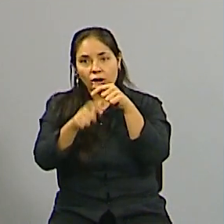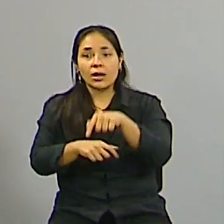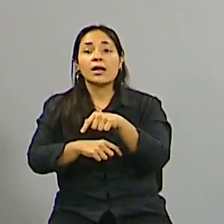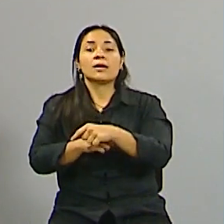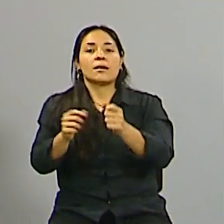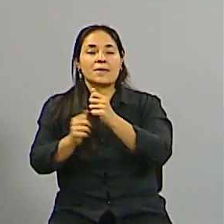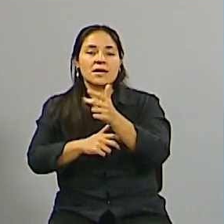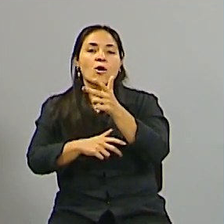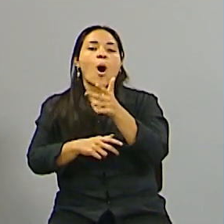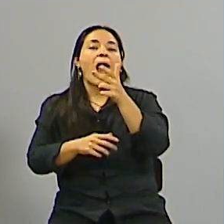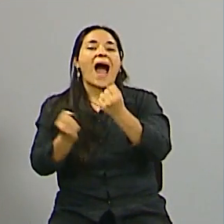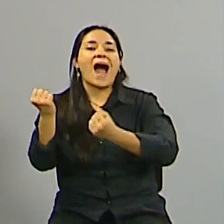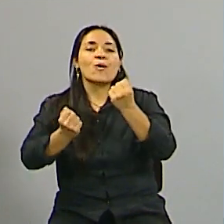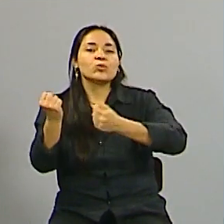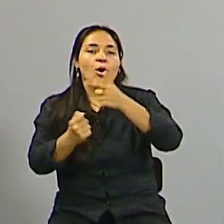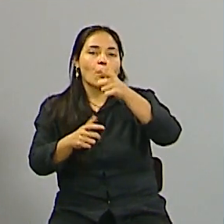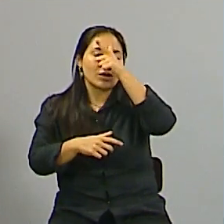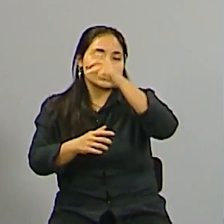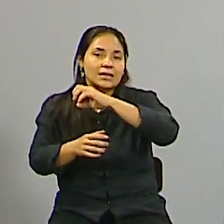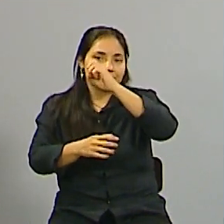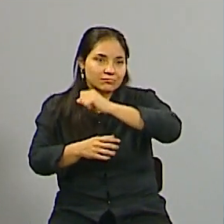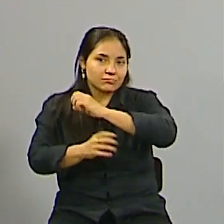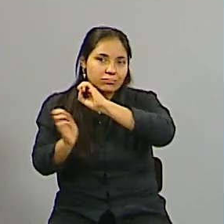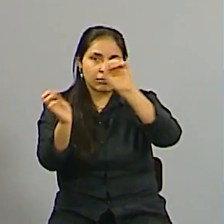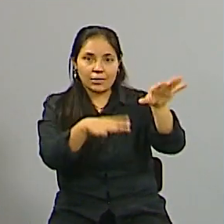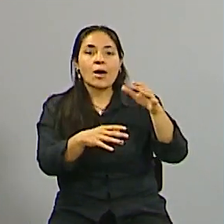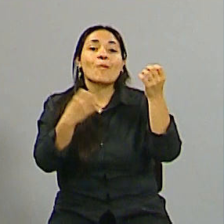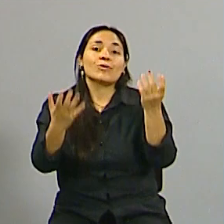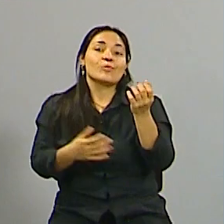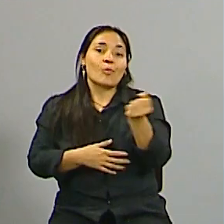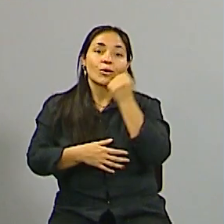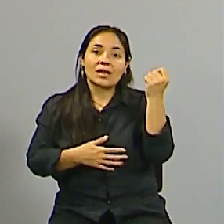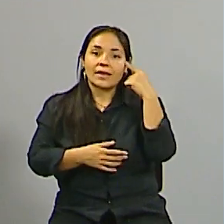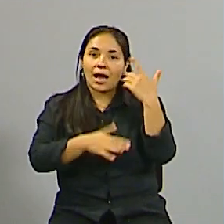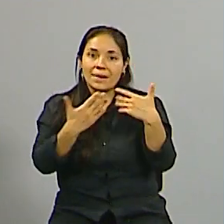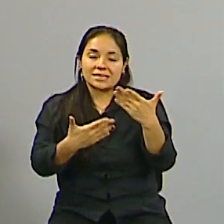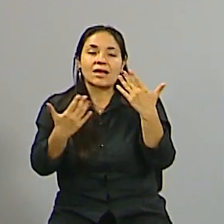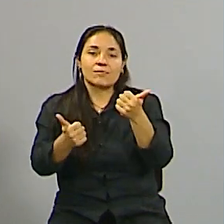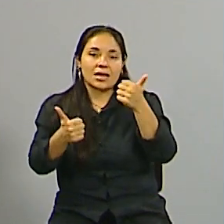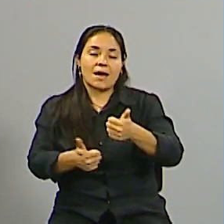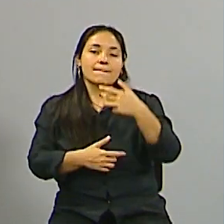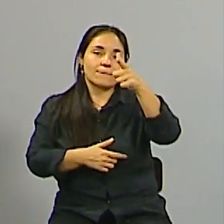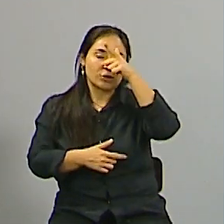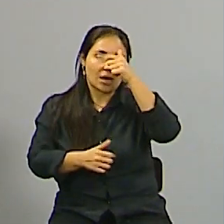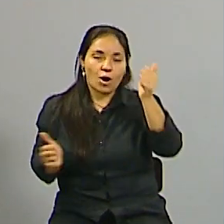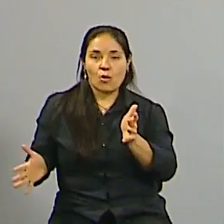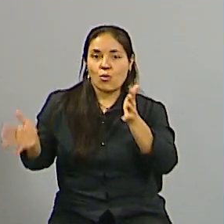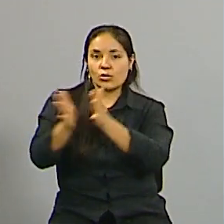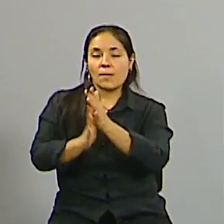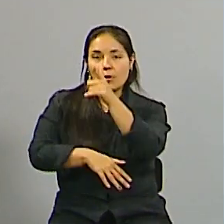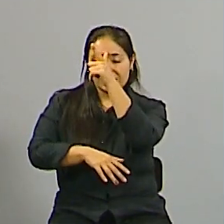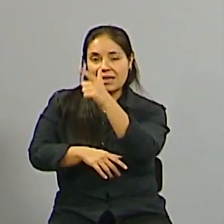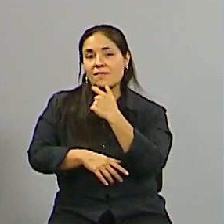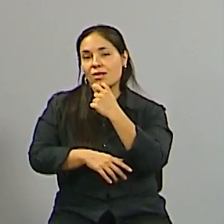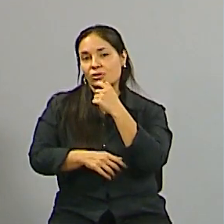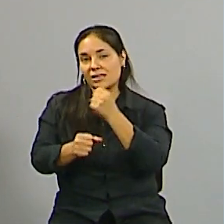desplaza un móvil policial, por eso hay que tener un cuerpo de prevención ciudadana bien formado, capacitado, y que trabaje codo a codo con la policía de Mendoza,